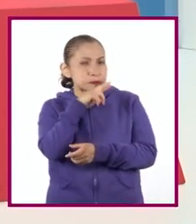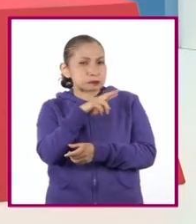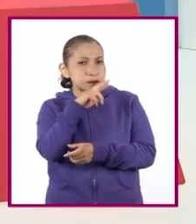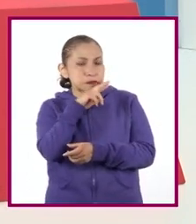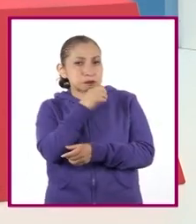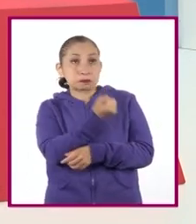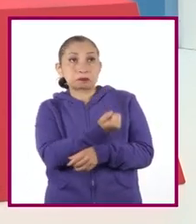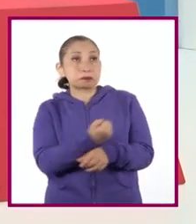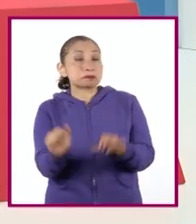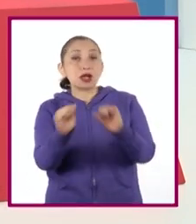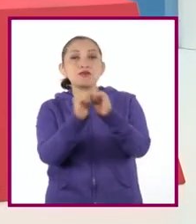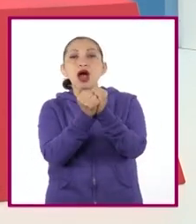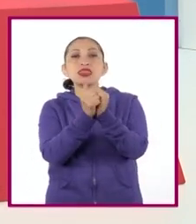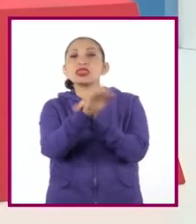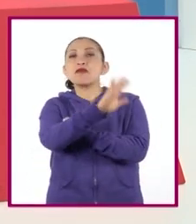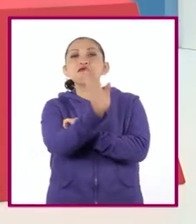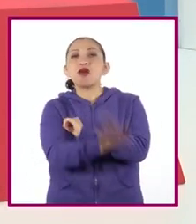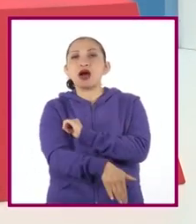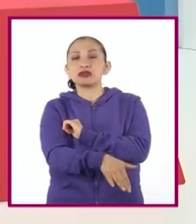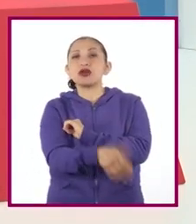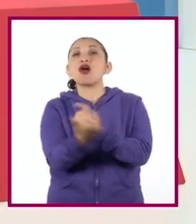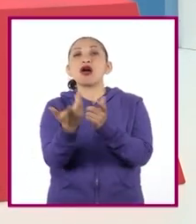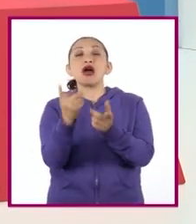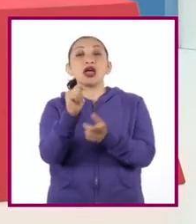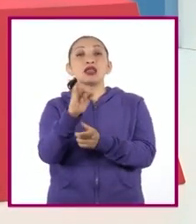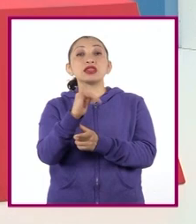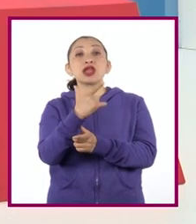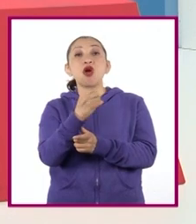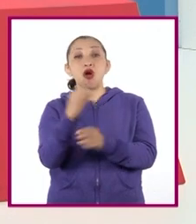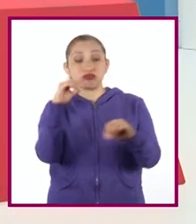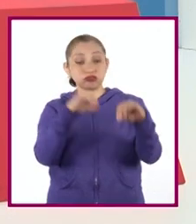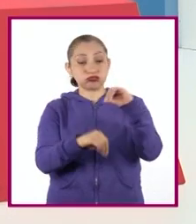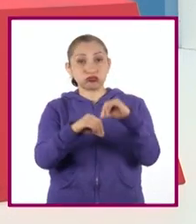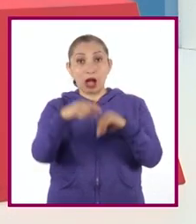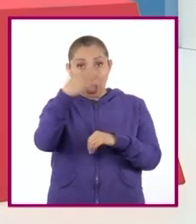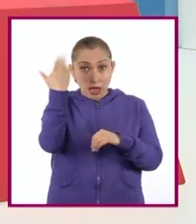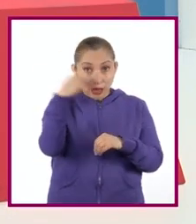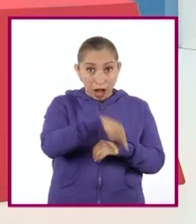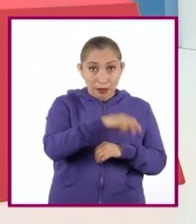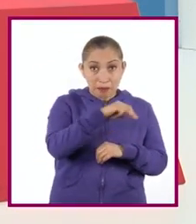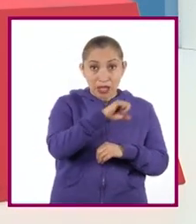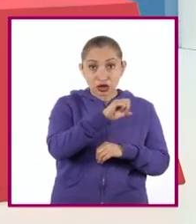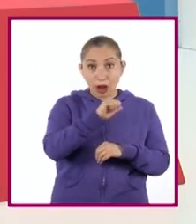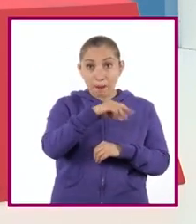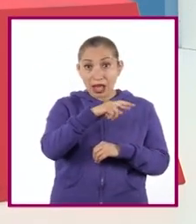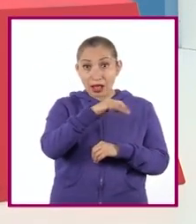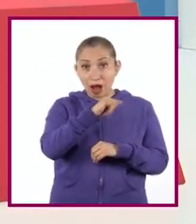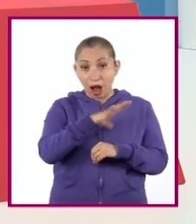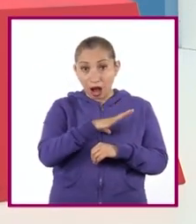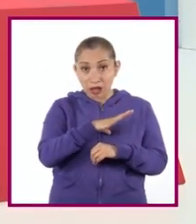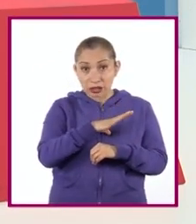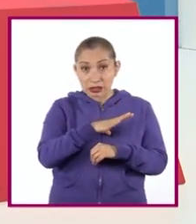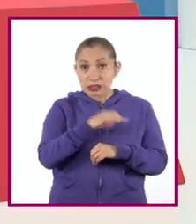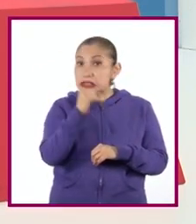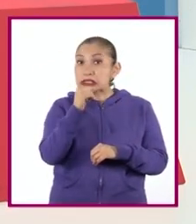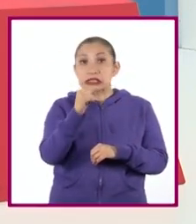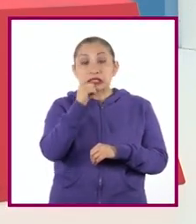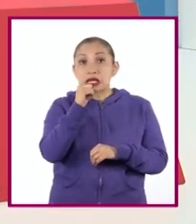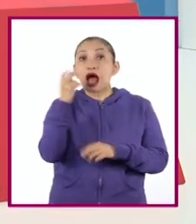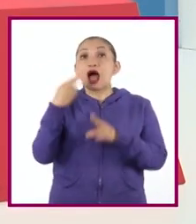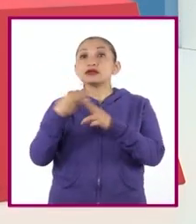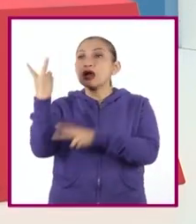que el famoso pan de muerto se hace con trigo, cereal que no existía en Mesoamérica antes de la llegada de